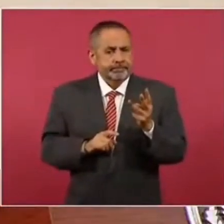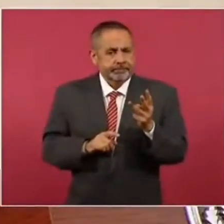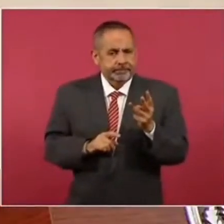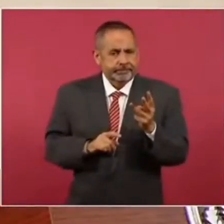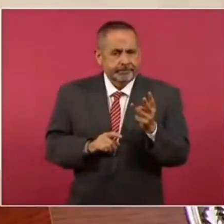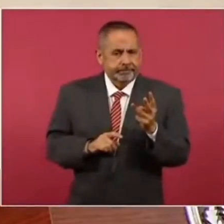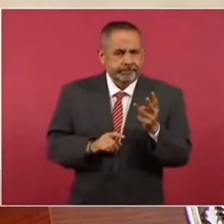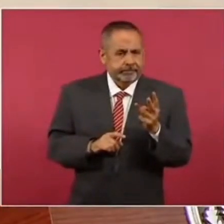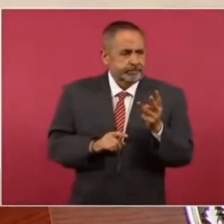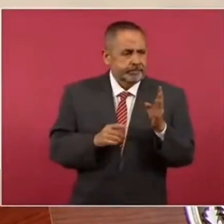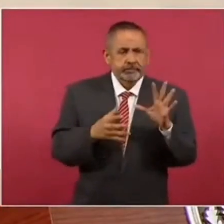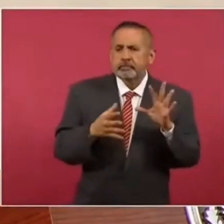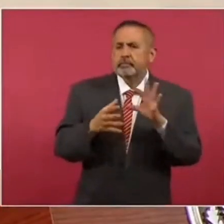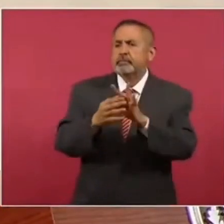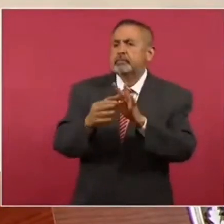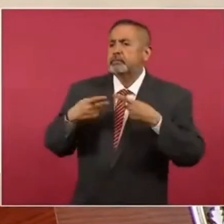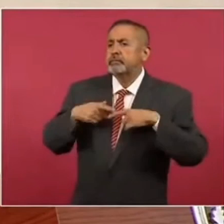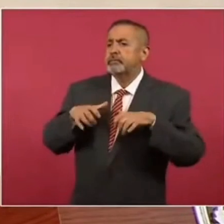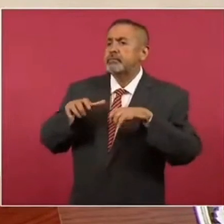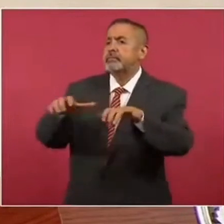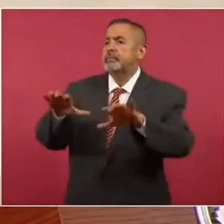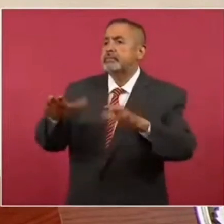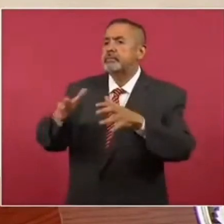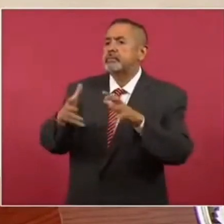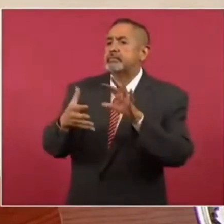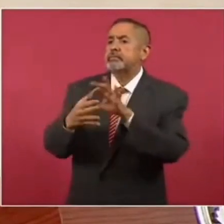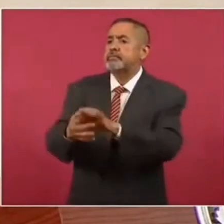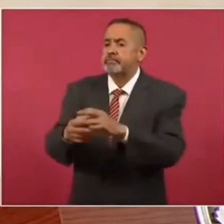y que sean cercanos a la gente.